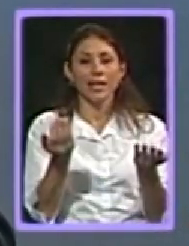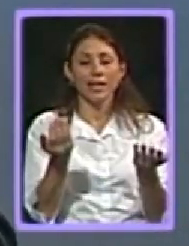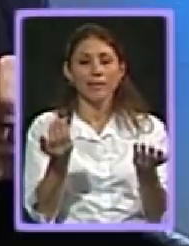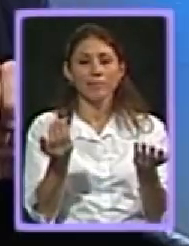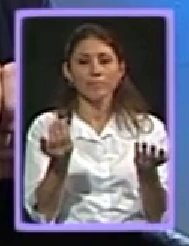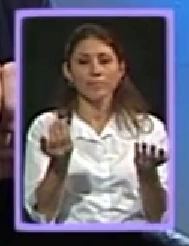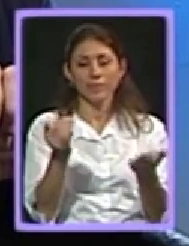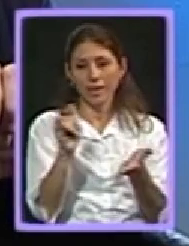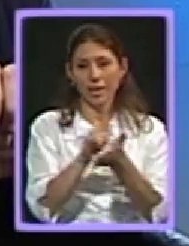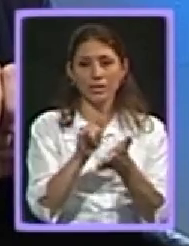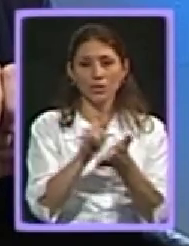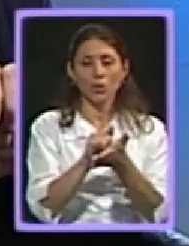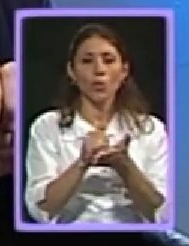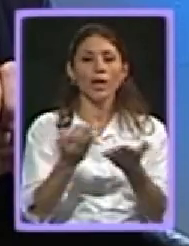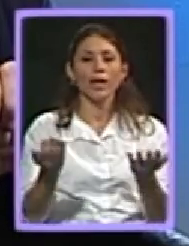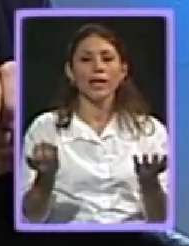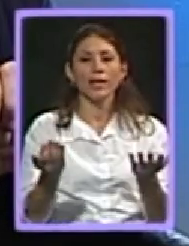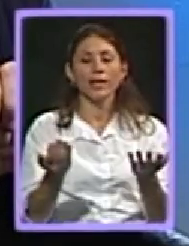eso